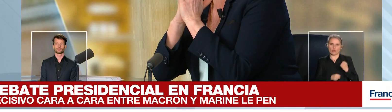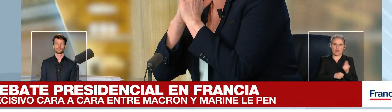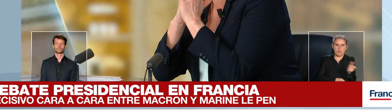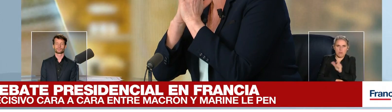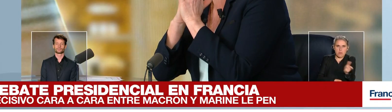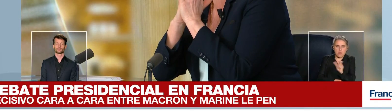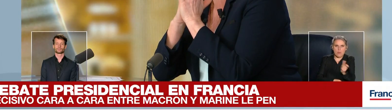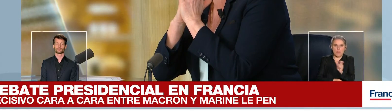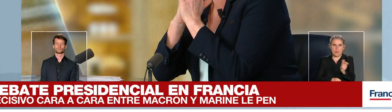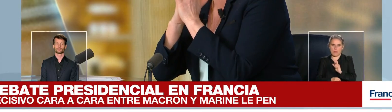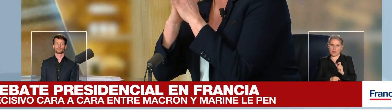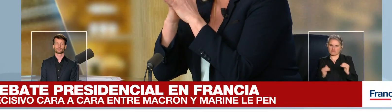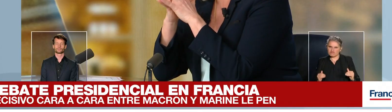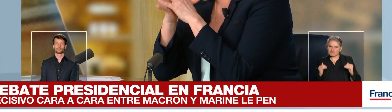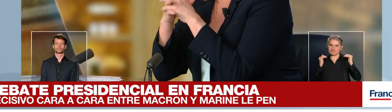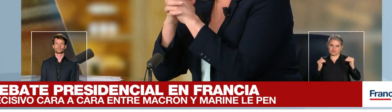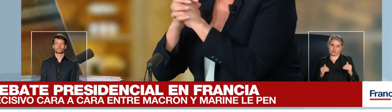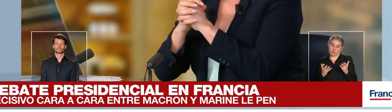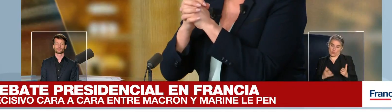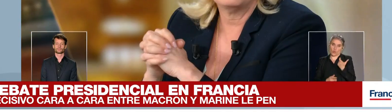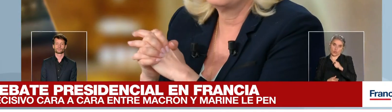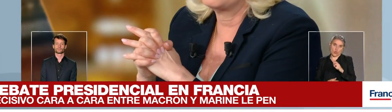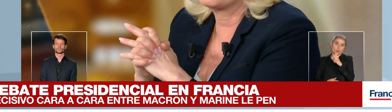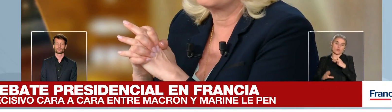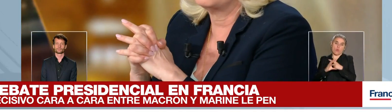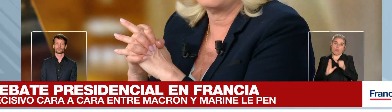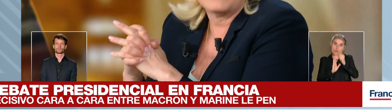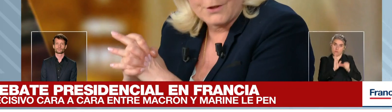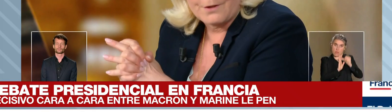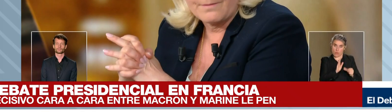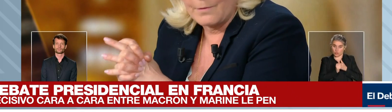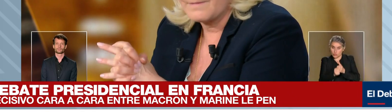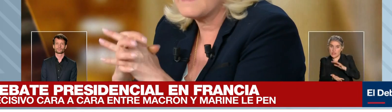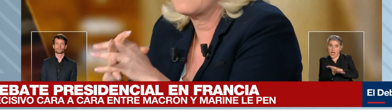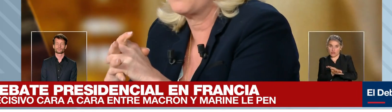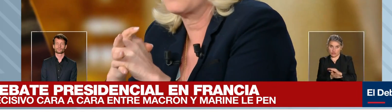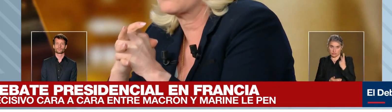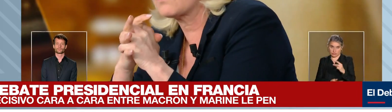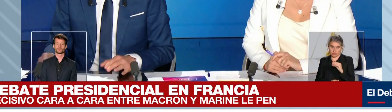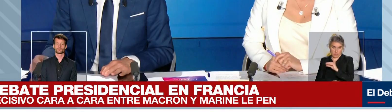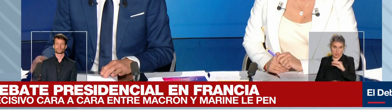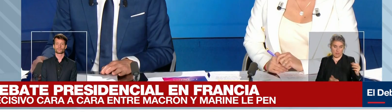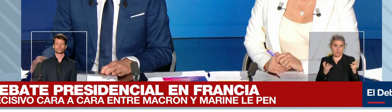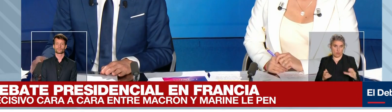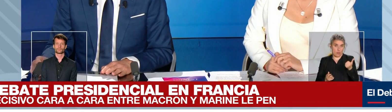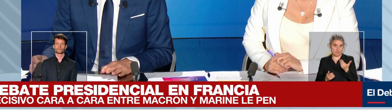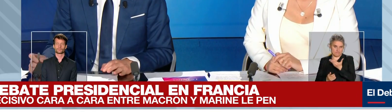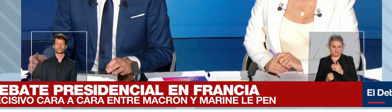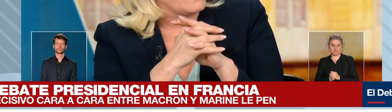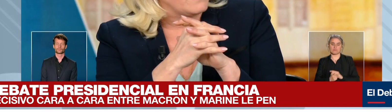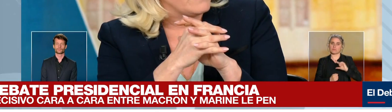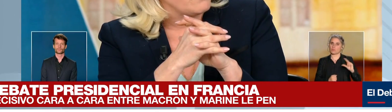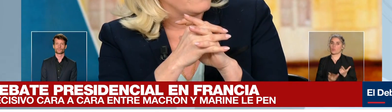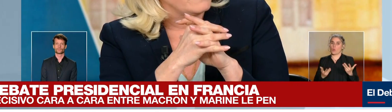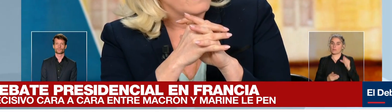que alternan trabajos, fijando en 200 a 300 euros al mes en función de su edad. En segundo